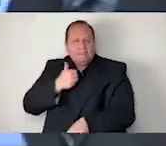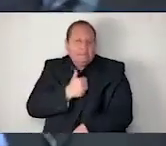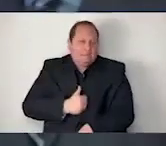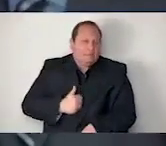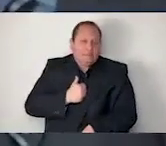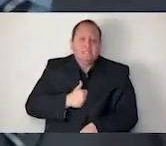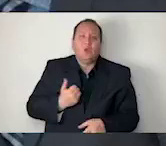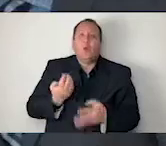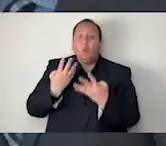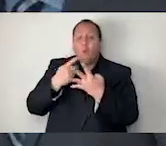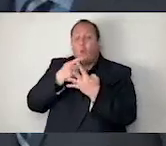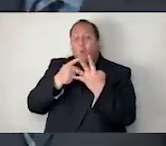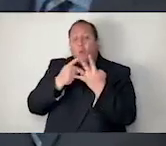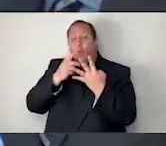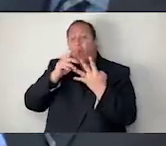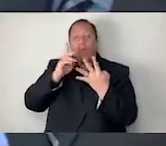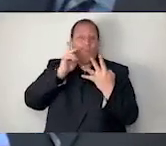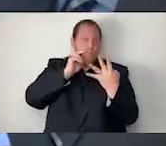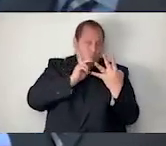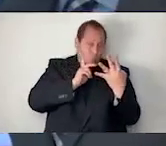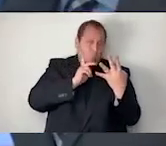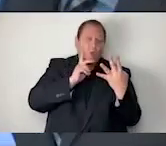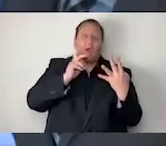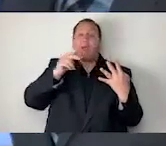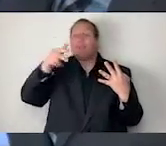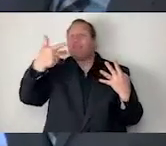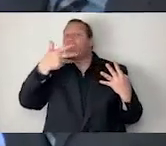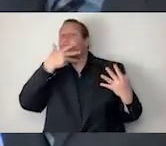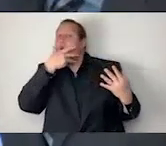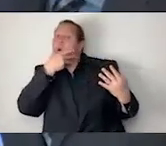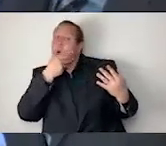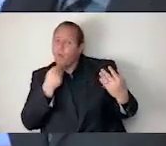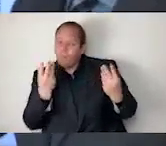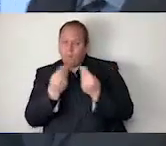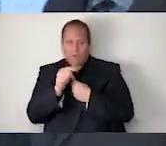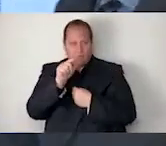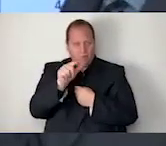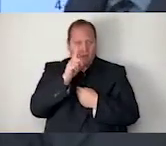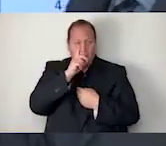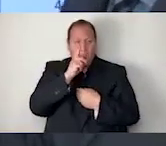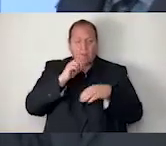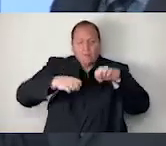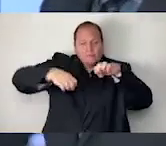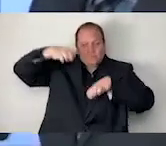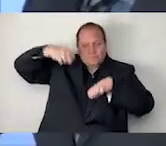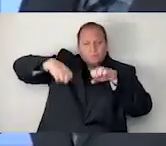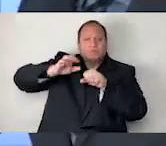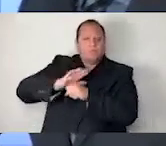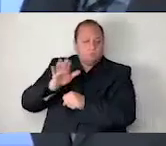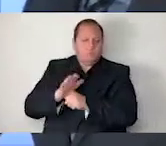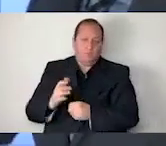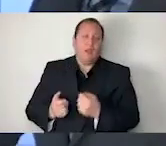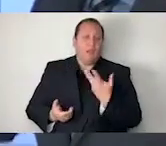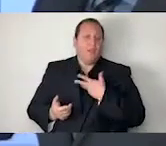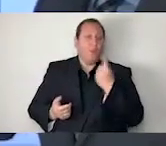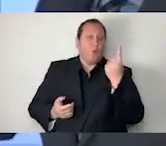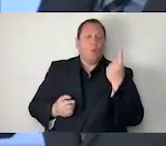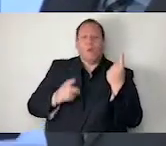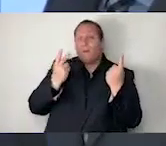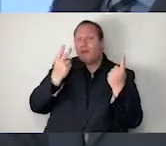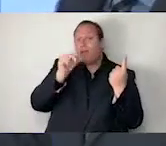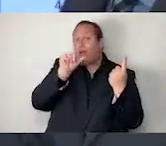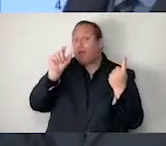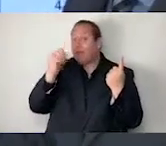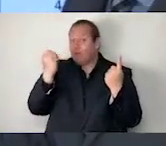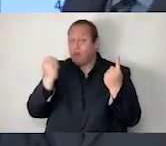están los datos de edad tenemos una muerte de 25 29 una de 45 49 en los grupos etarios de 55 a